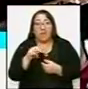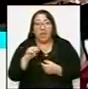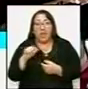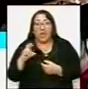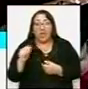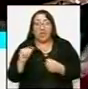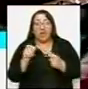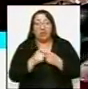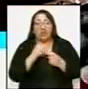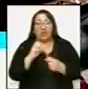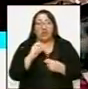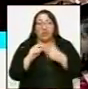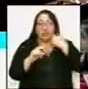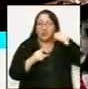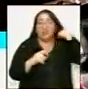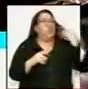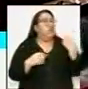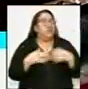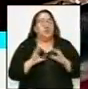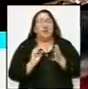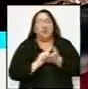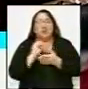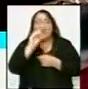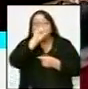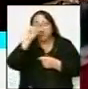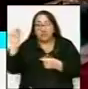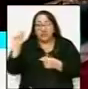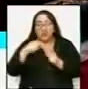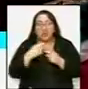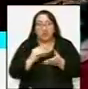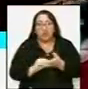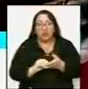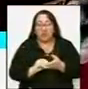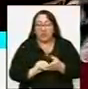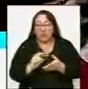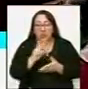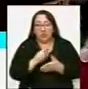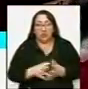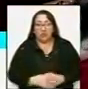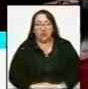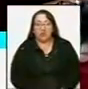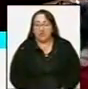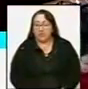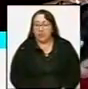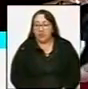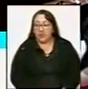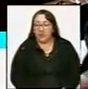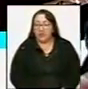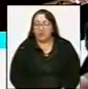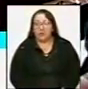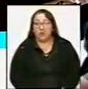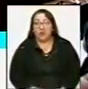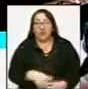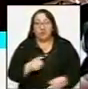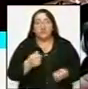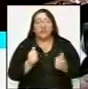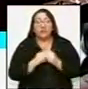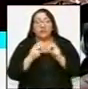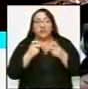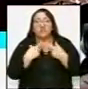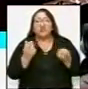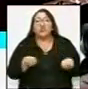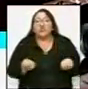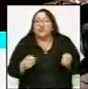congresista Costa está resaltado allí y procedemos por favor a darle lectura. No hay ningún eso como causal de